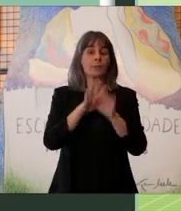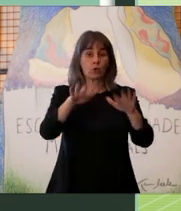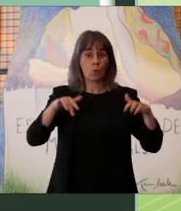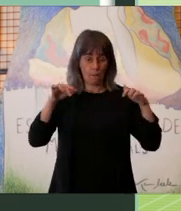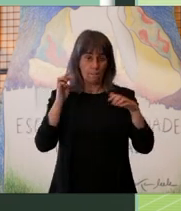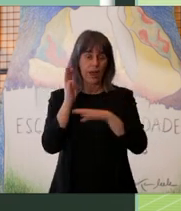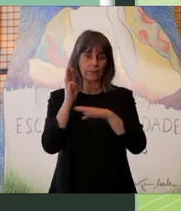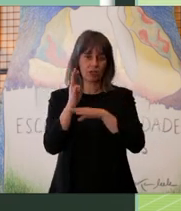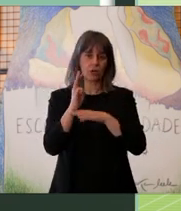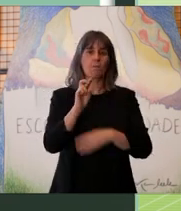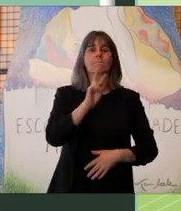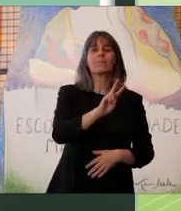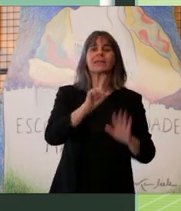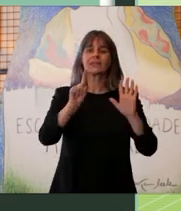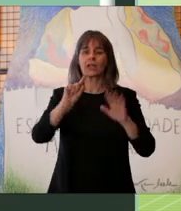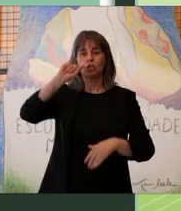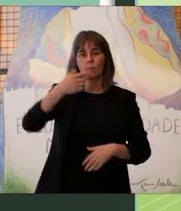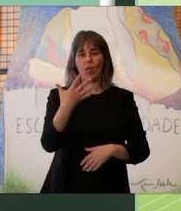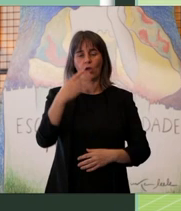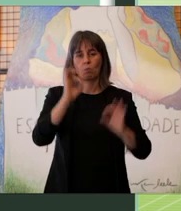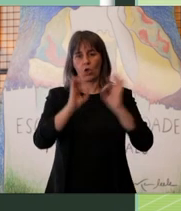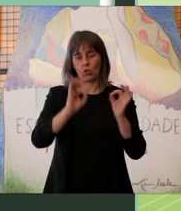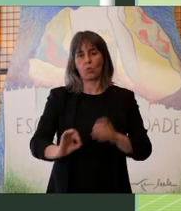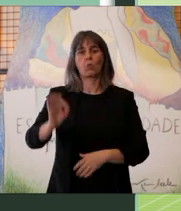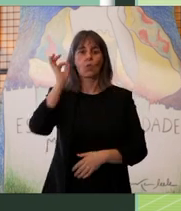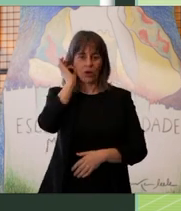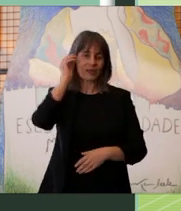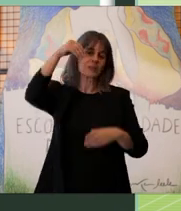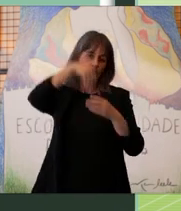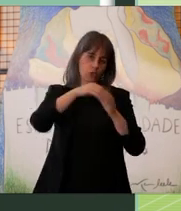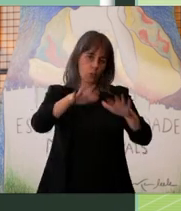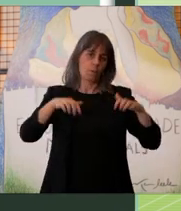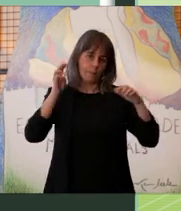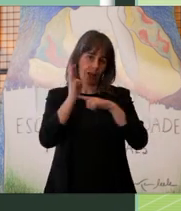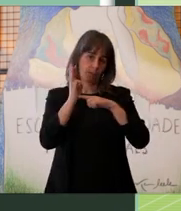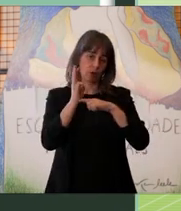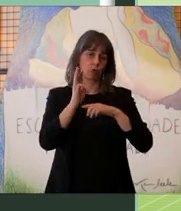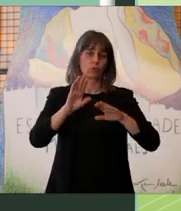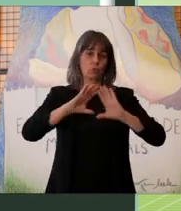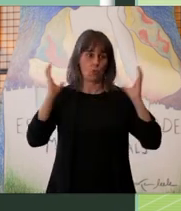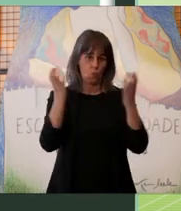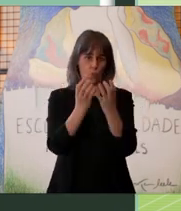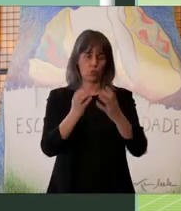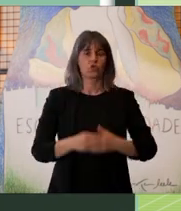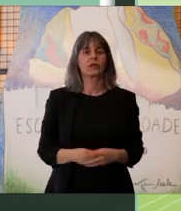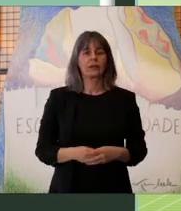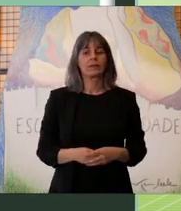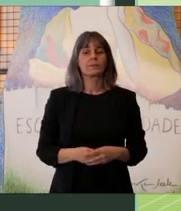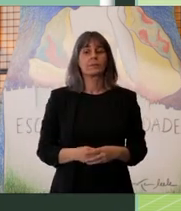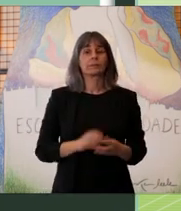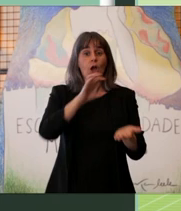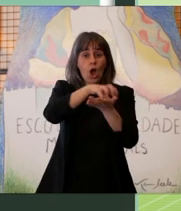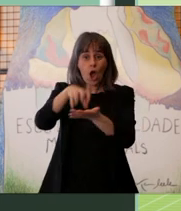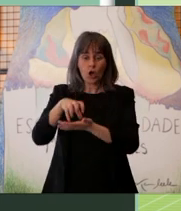un 26,5% son mujeres en los parlamentos de todo el mundo y en los órganos locales